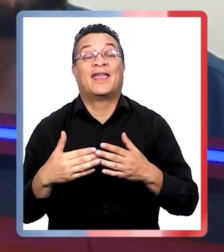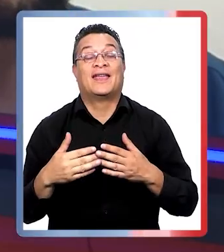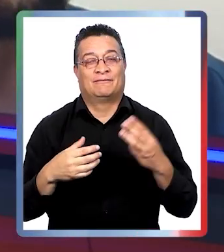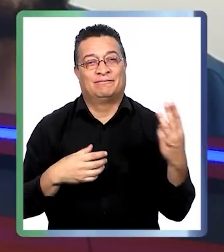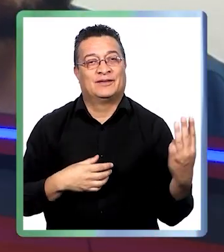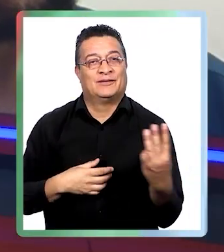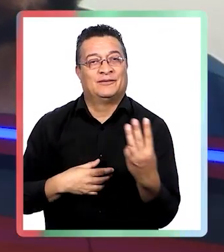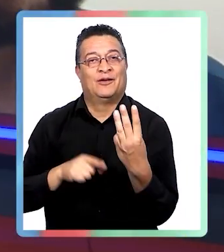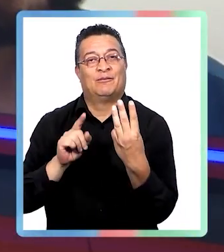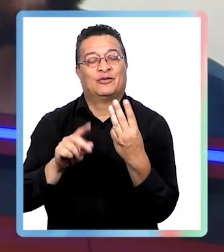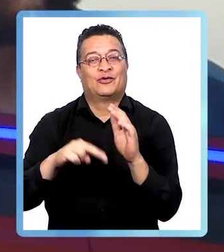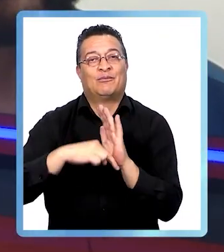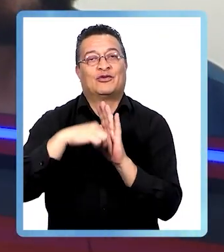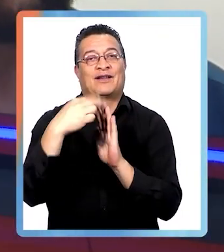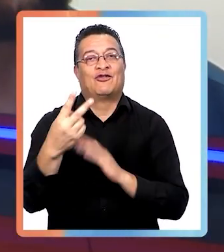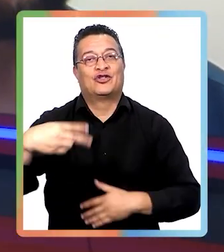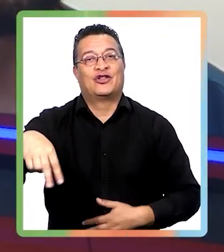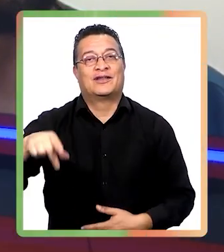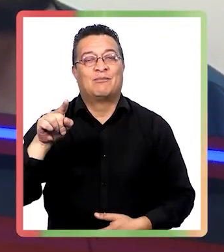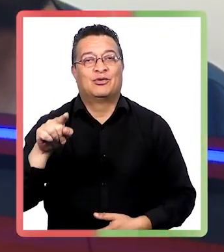través de nuestra página web